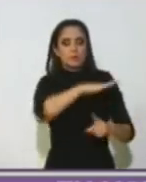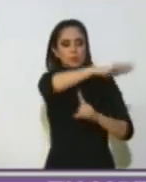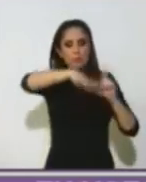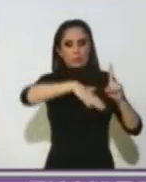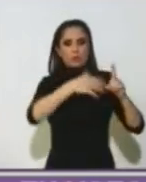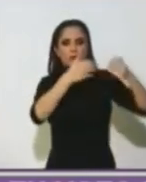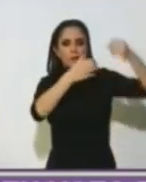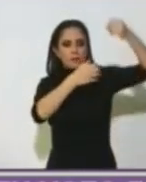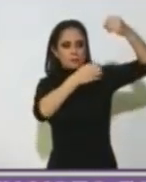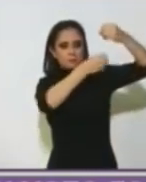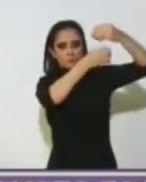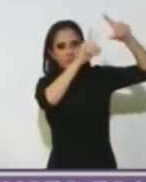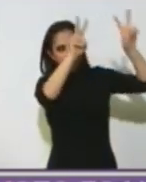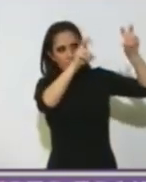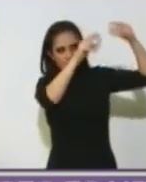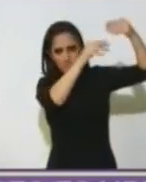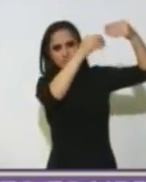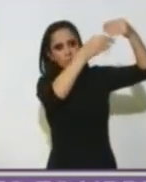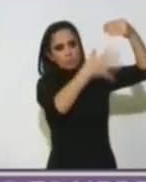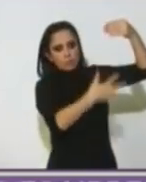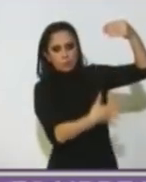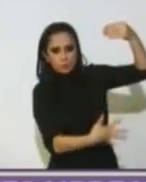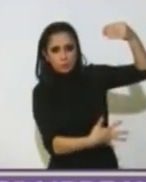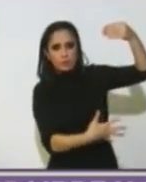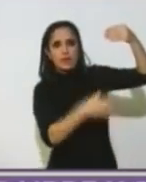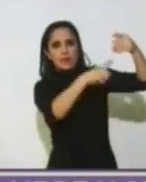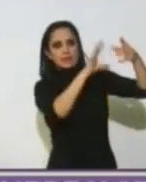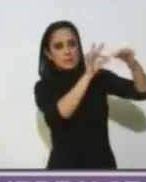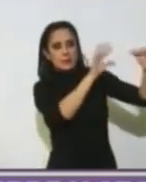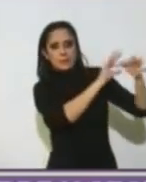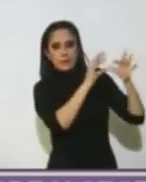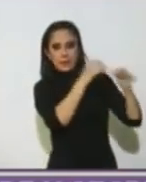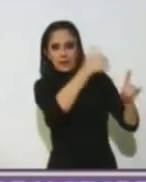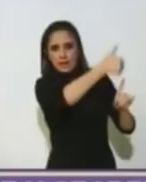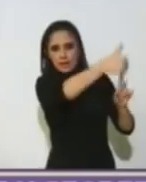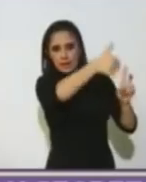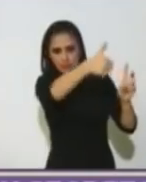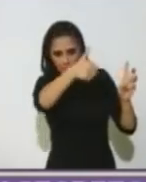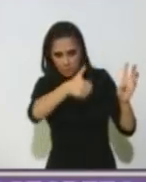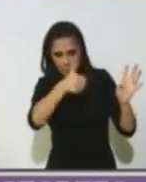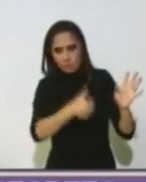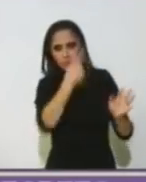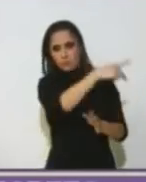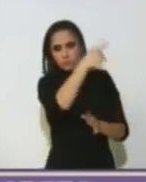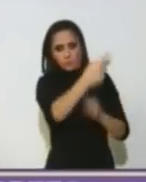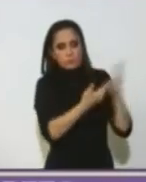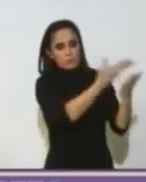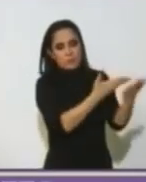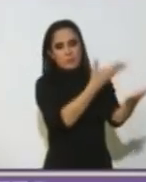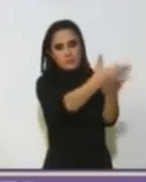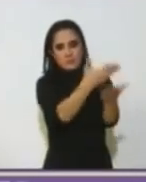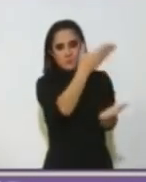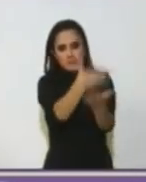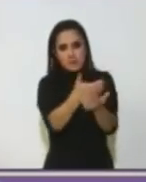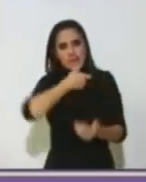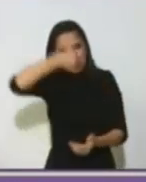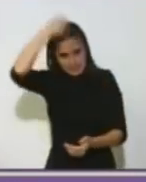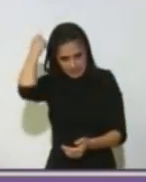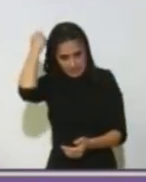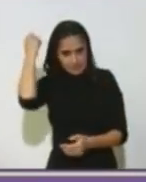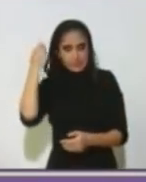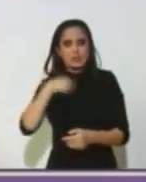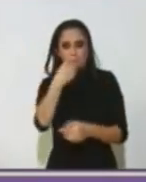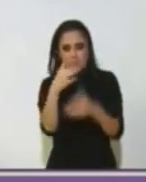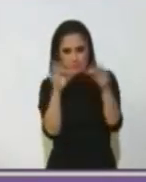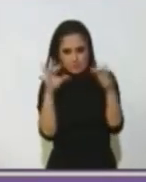que hay que pueden ser de interés de usted sobre todo y que están en la agenda de los y las candidatas bueno a ver voy